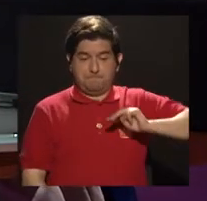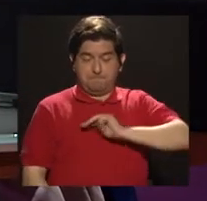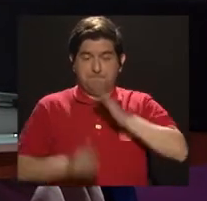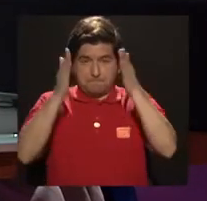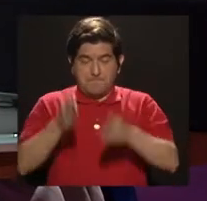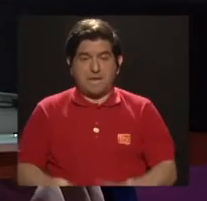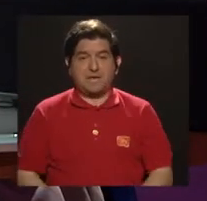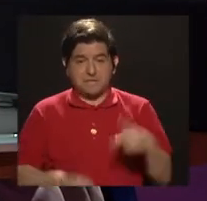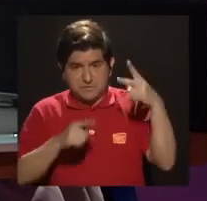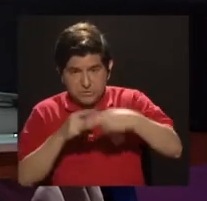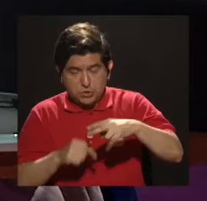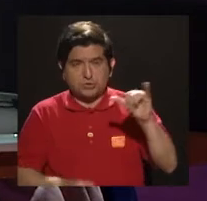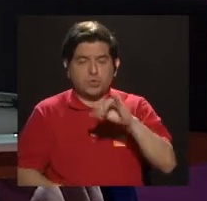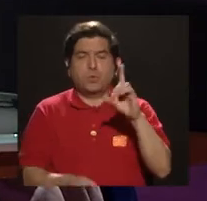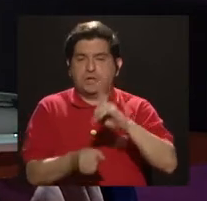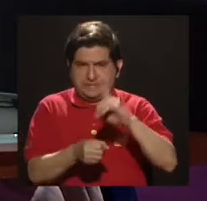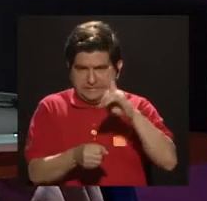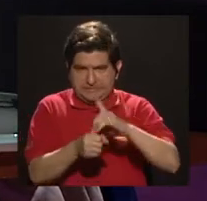congresistas